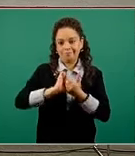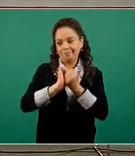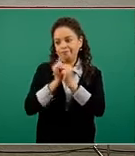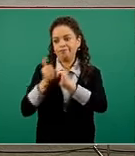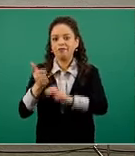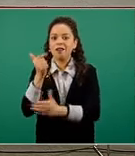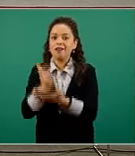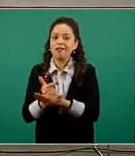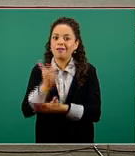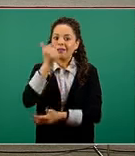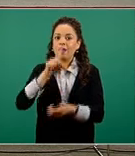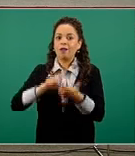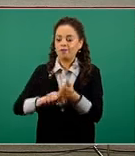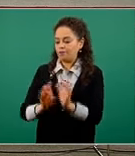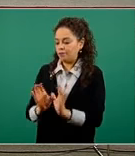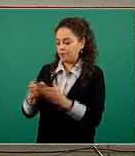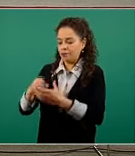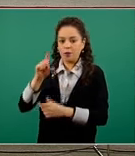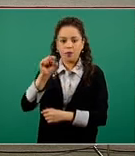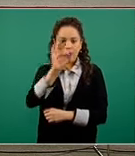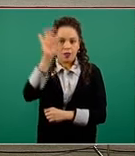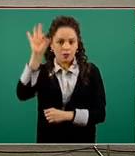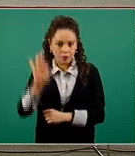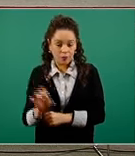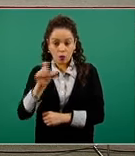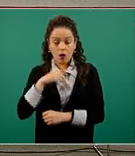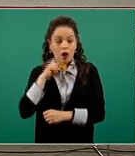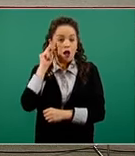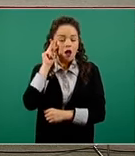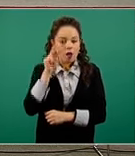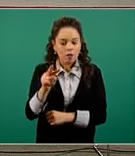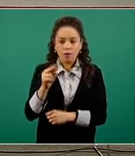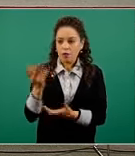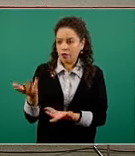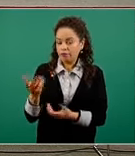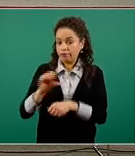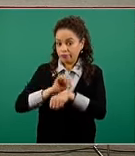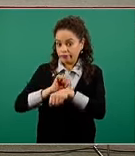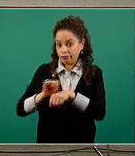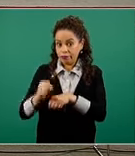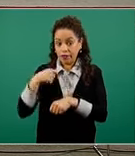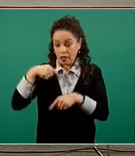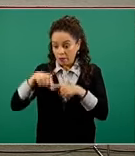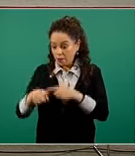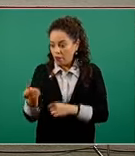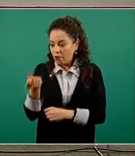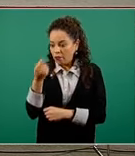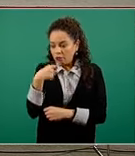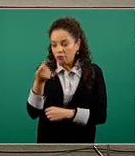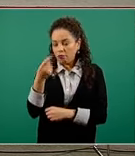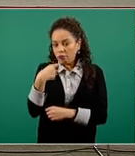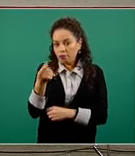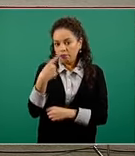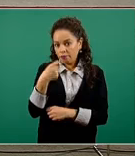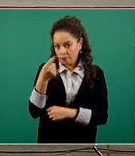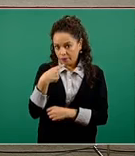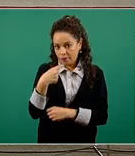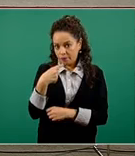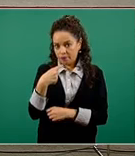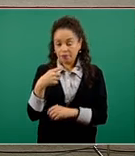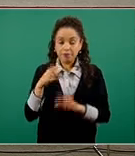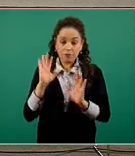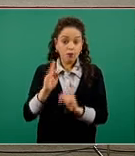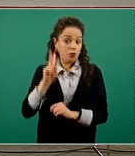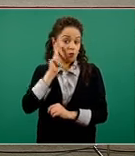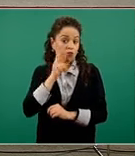al iniciar con un COVID leve, inicio con la toma de un medicamento que en teoría o que de manera no comprobada